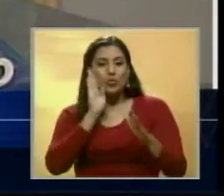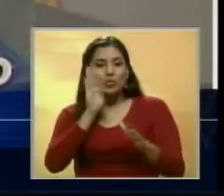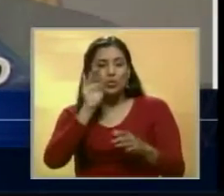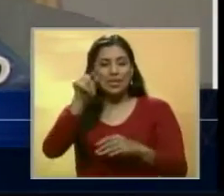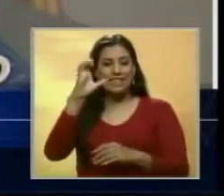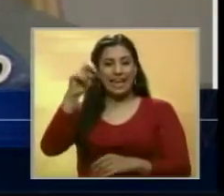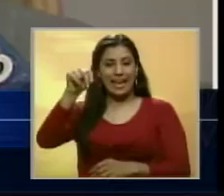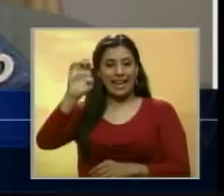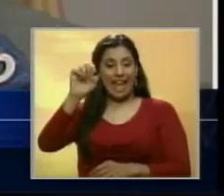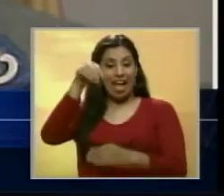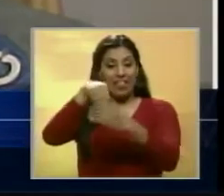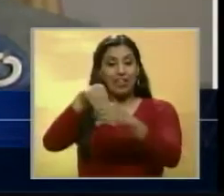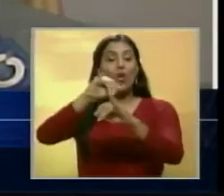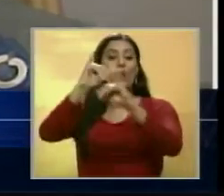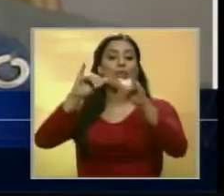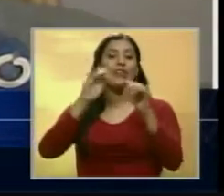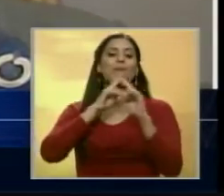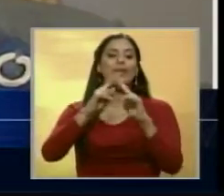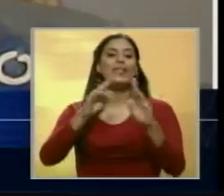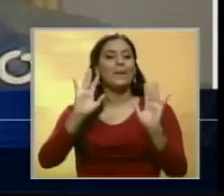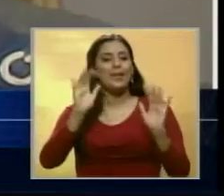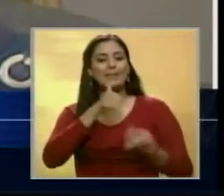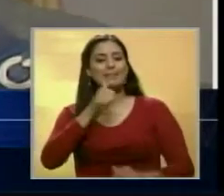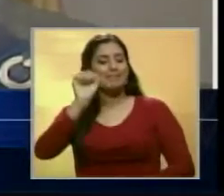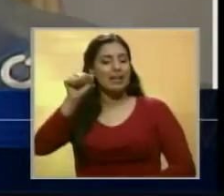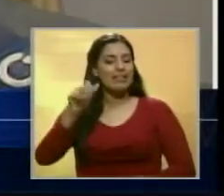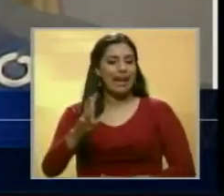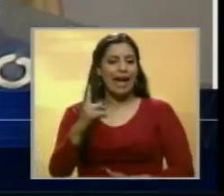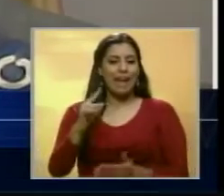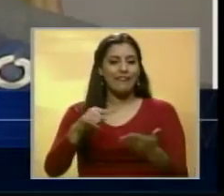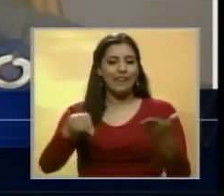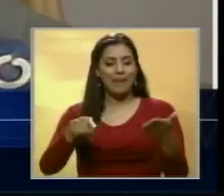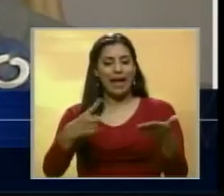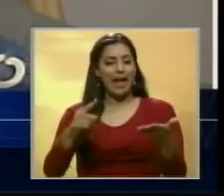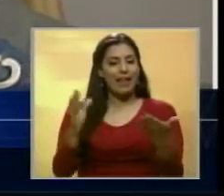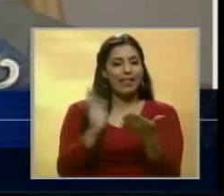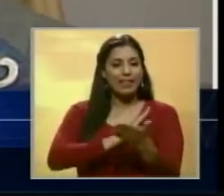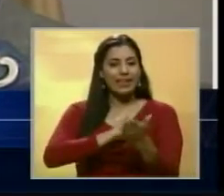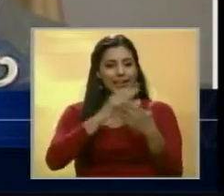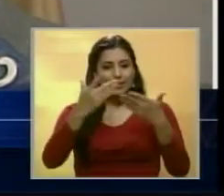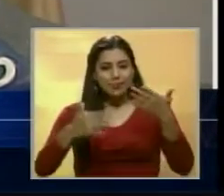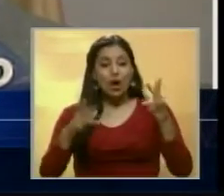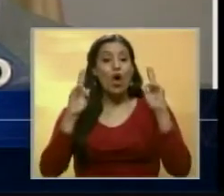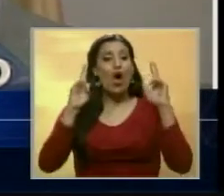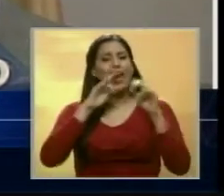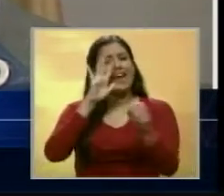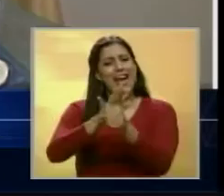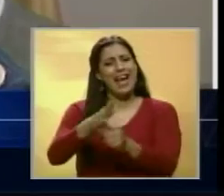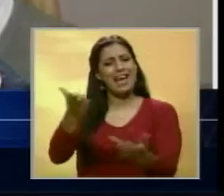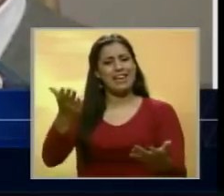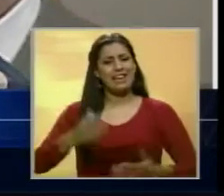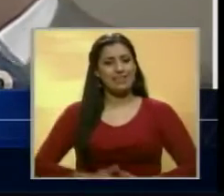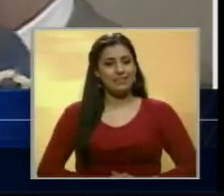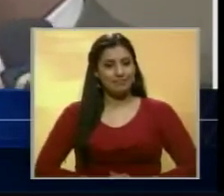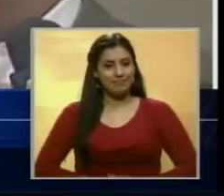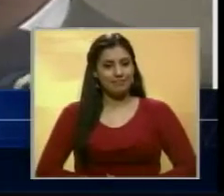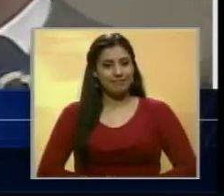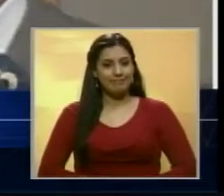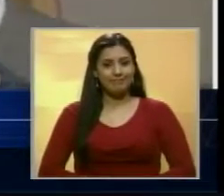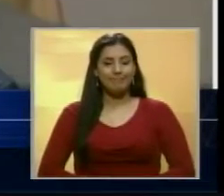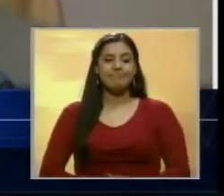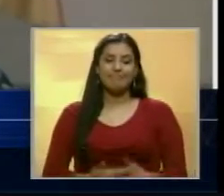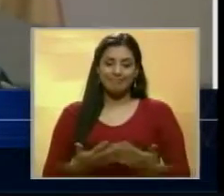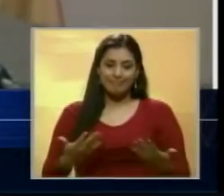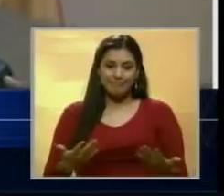Electoral, lograron al fin, decir, sí, hombre, hay un poquito de firmas aquí que cumplen con los requisitos. Ojalá se callara la boca. El país está